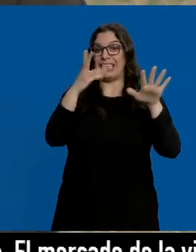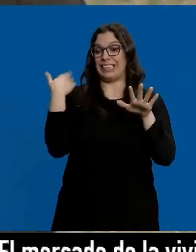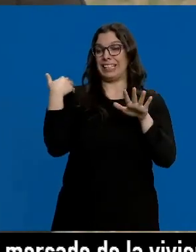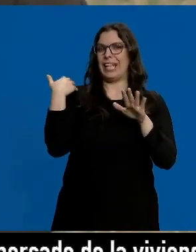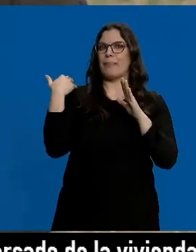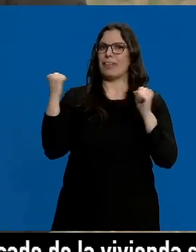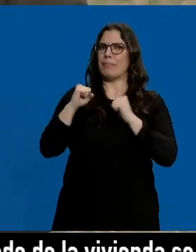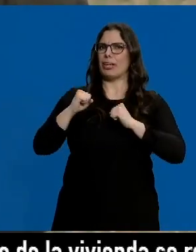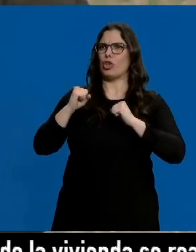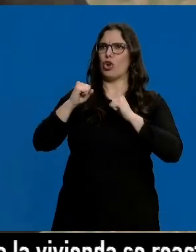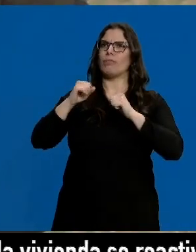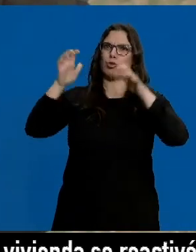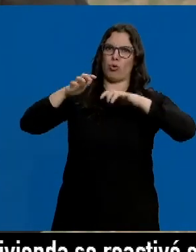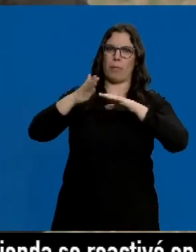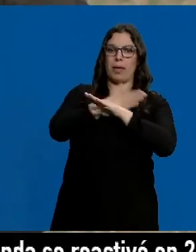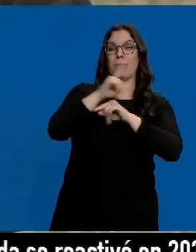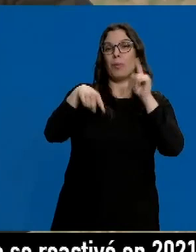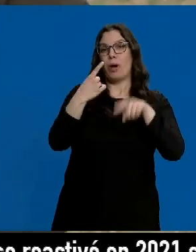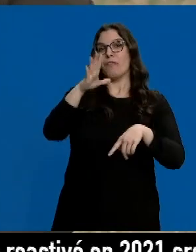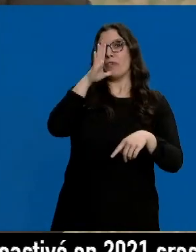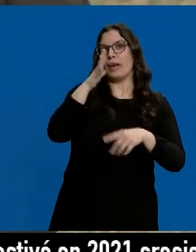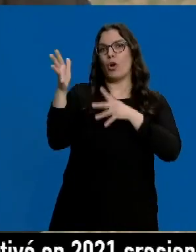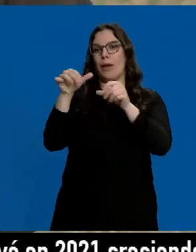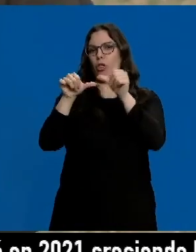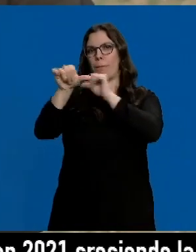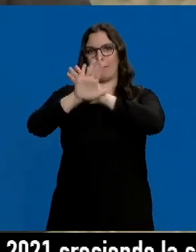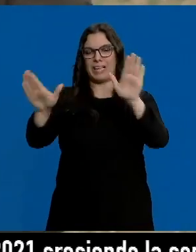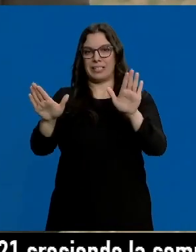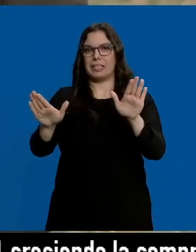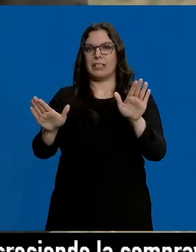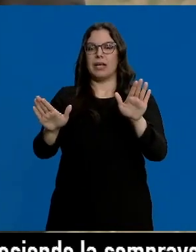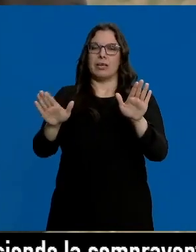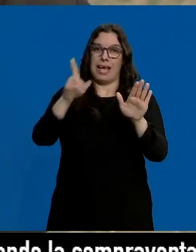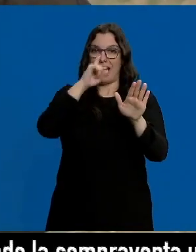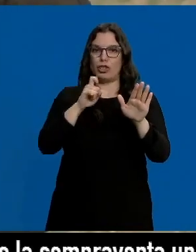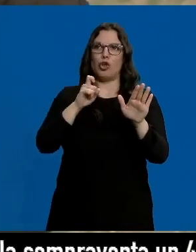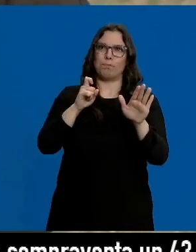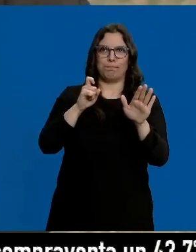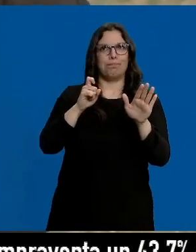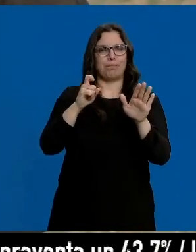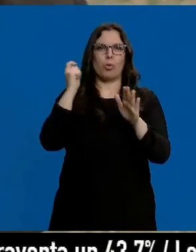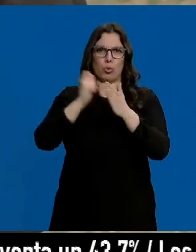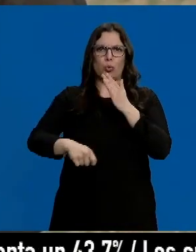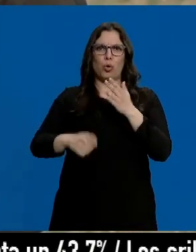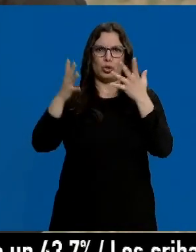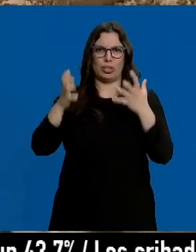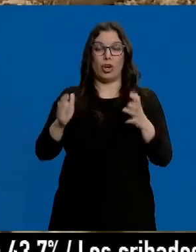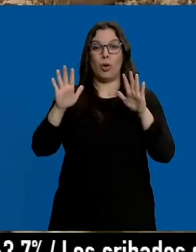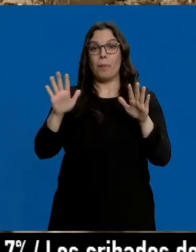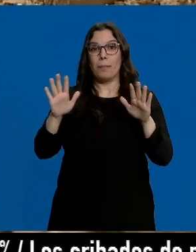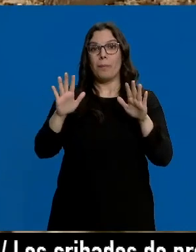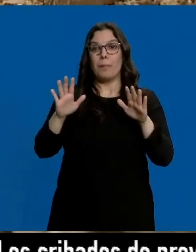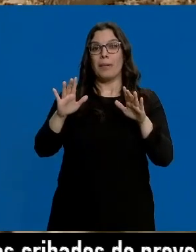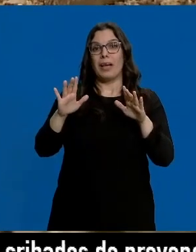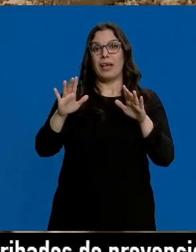llovido y a partir de febrero, marzo dejó de llover y no llovió. Y ese año fue duro, fue seco, pero los